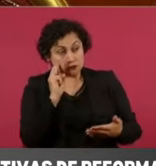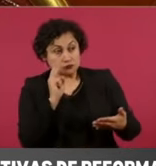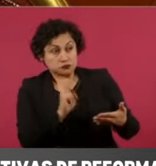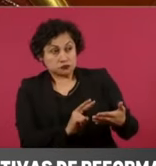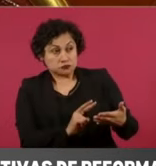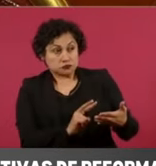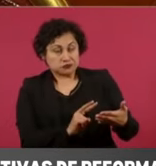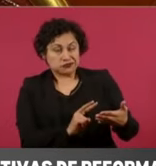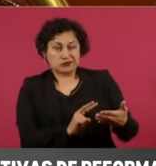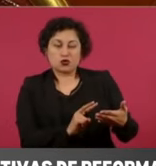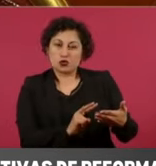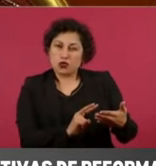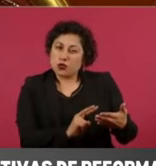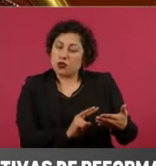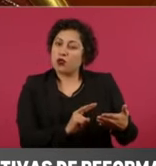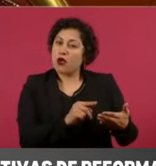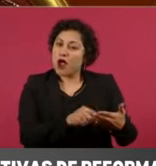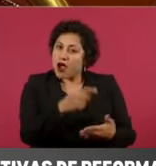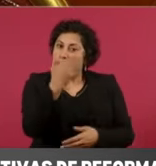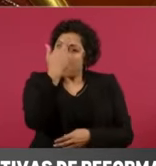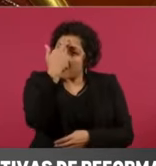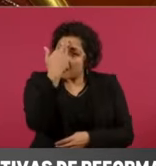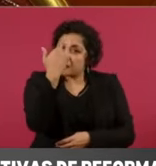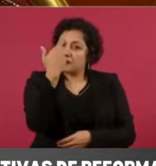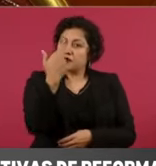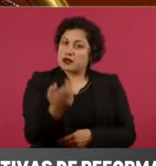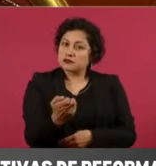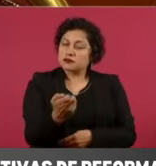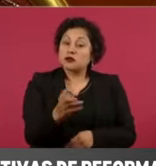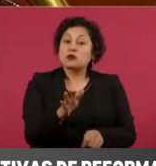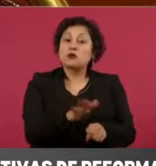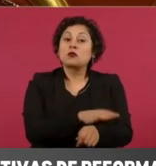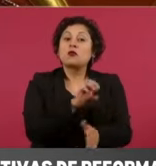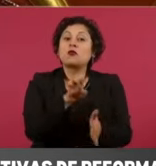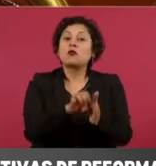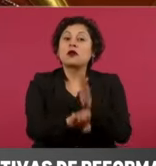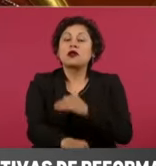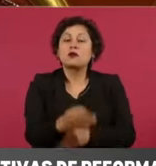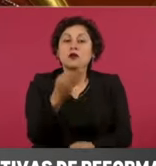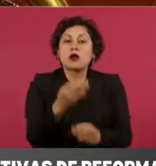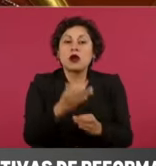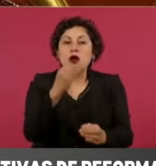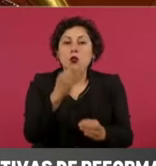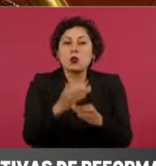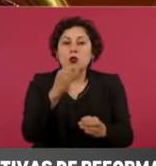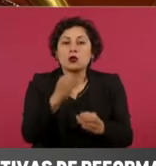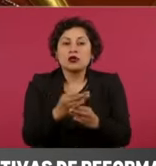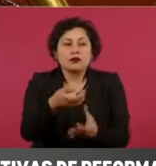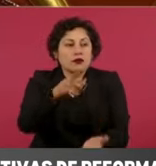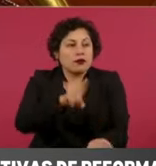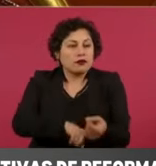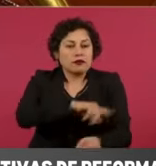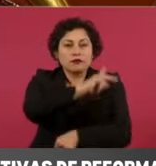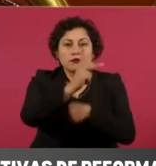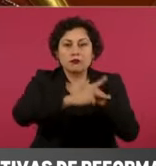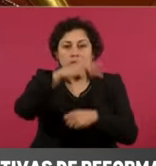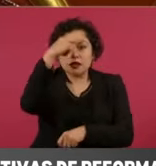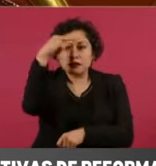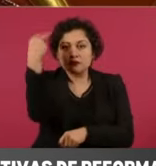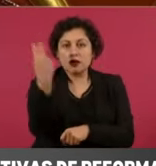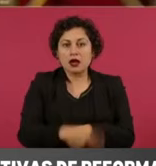el añejo problema de la desigualdad económica y social en nuestro país.